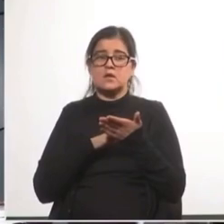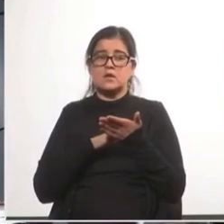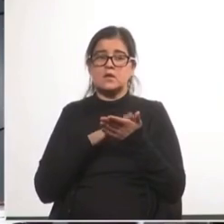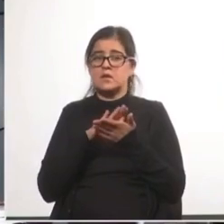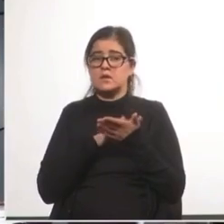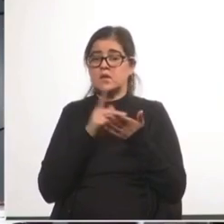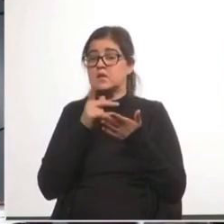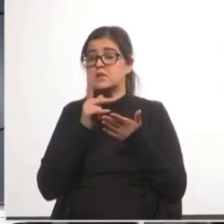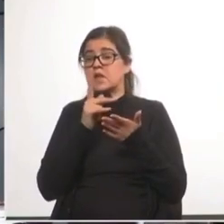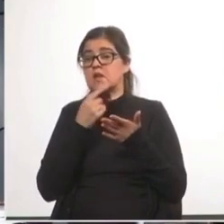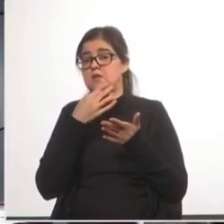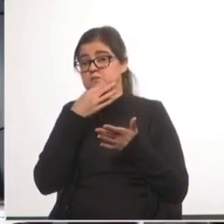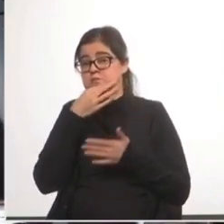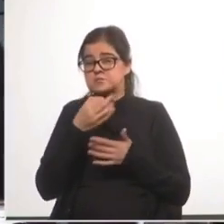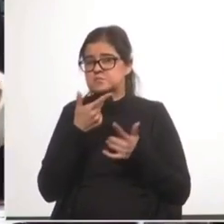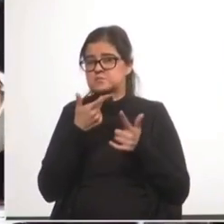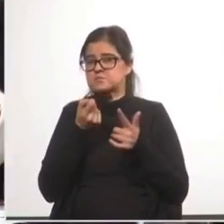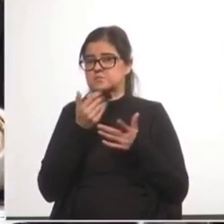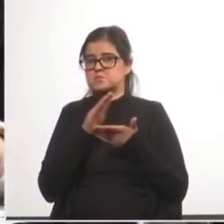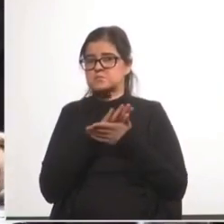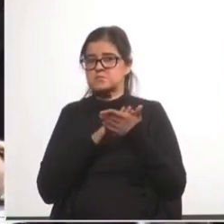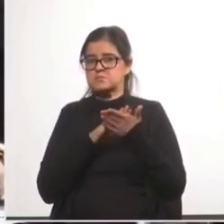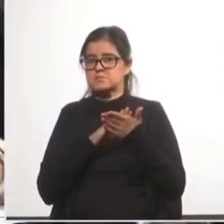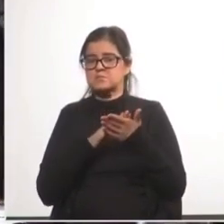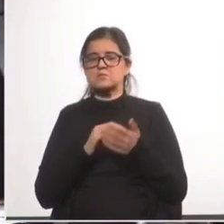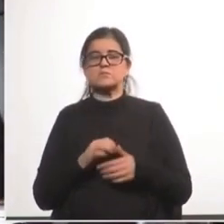esas intervenciones.